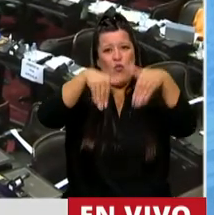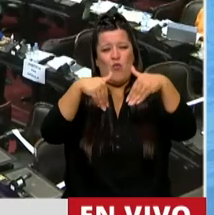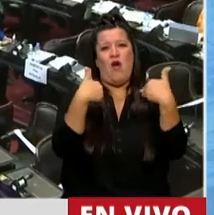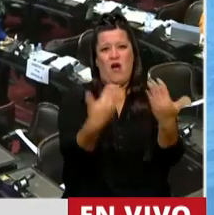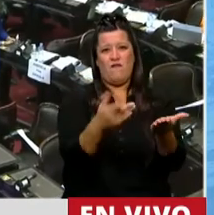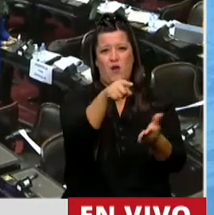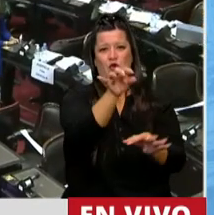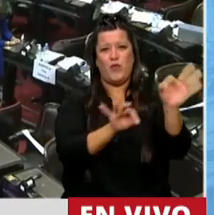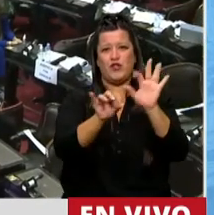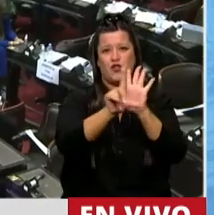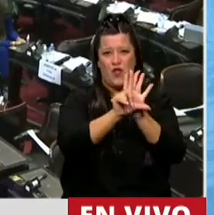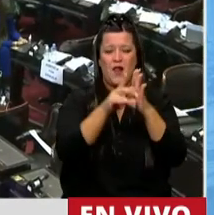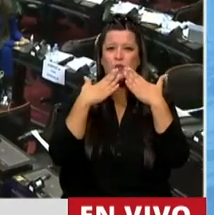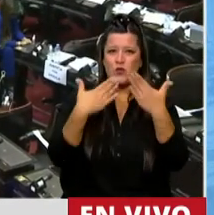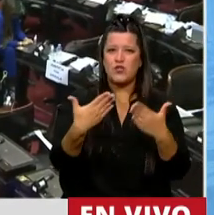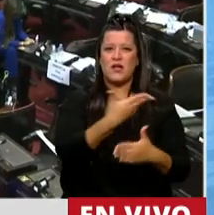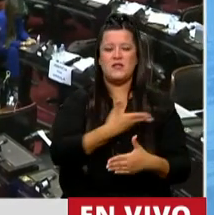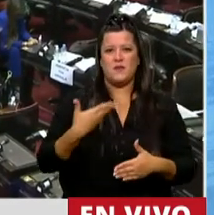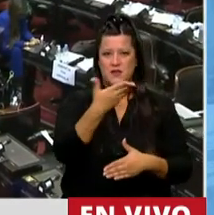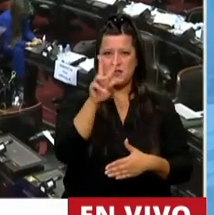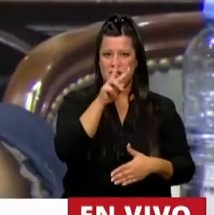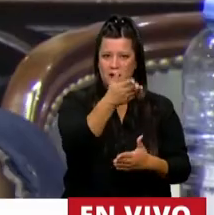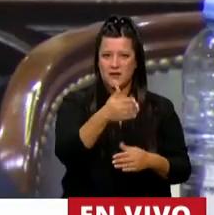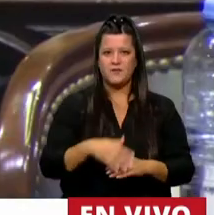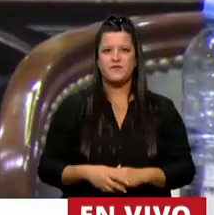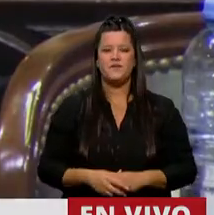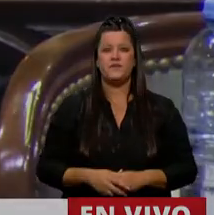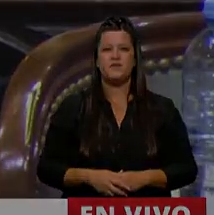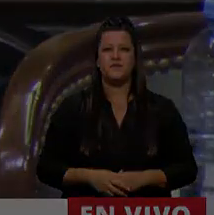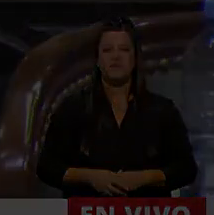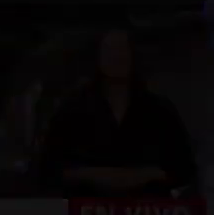proyecto de ley. Muchas gracias, señora Presidenta. Gracias, diputado.